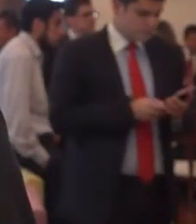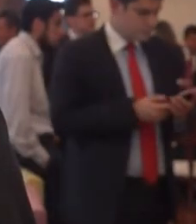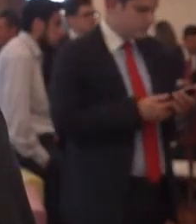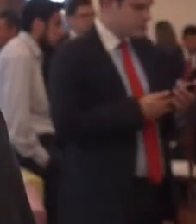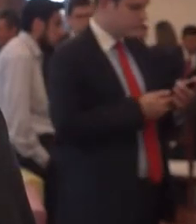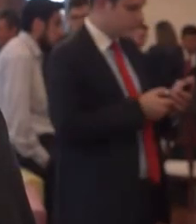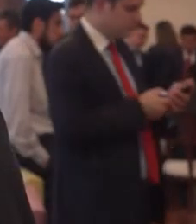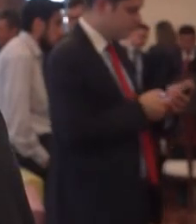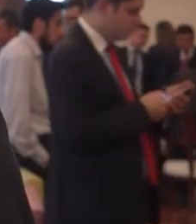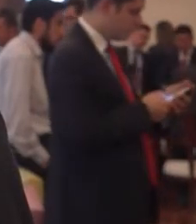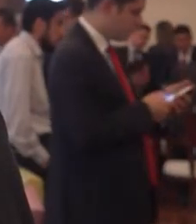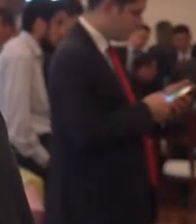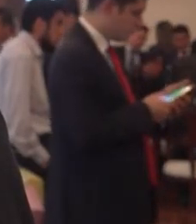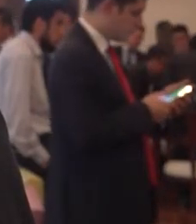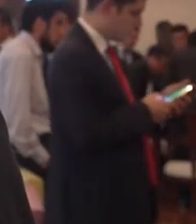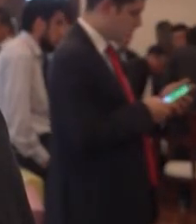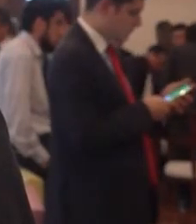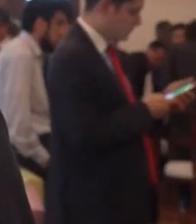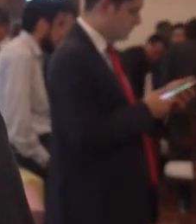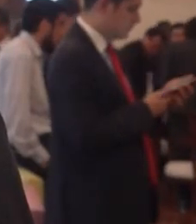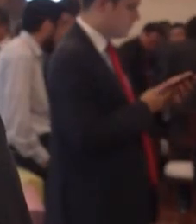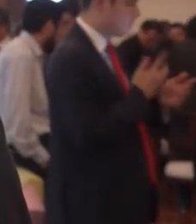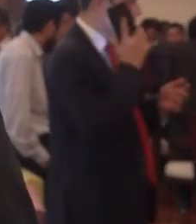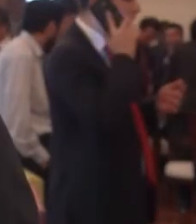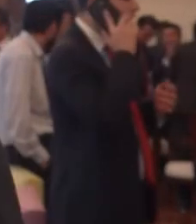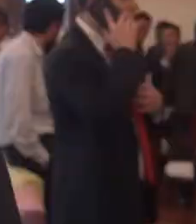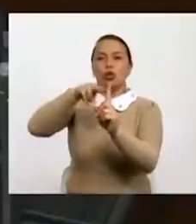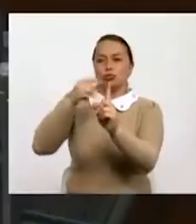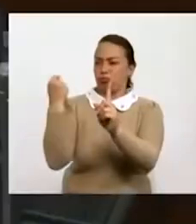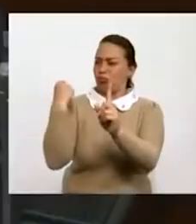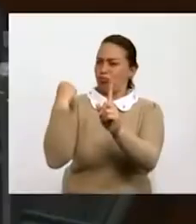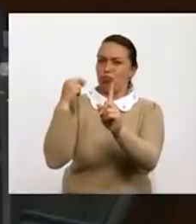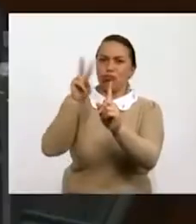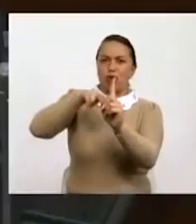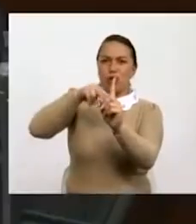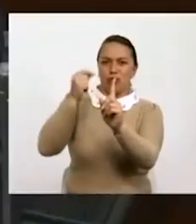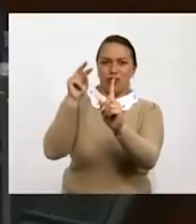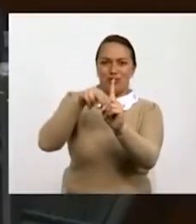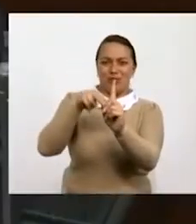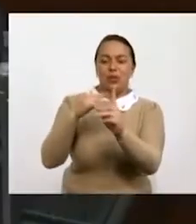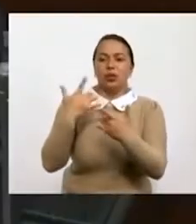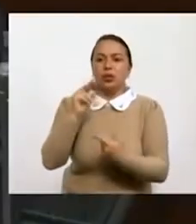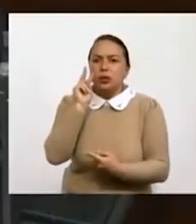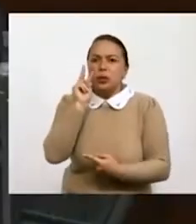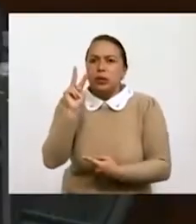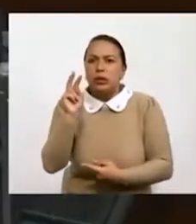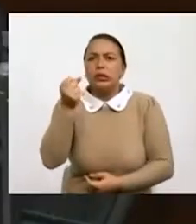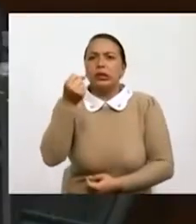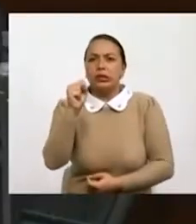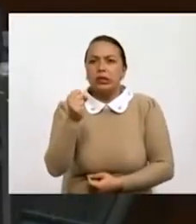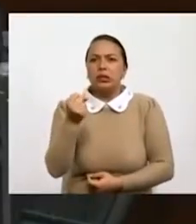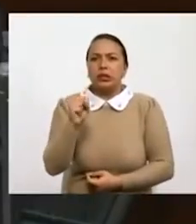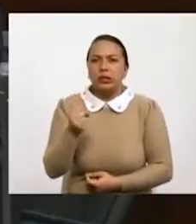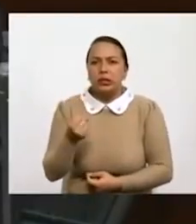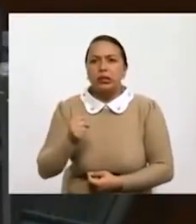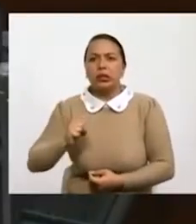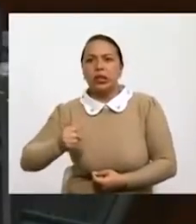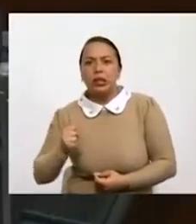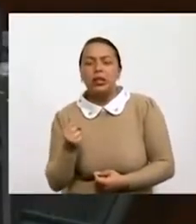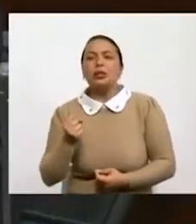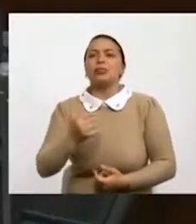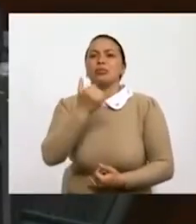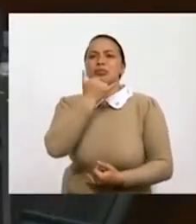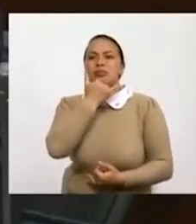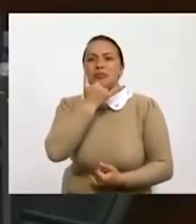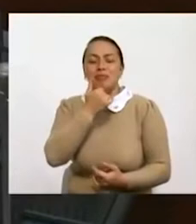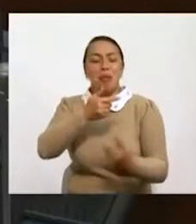de los grupos al margen de la ley, particularmente de las guerrillas y paramilitares. Hemos visto caer, fruto de